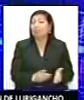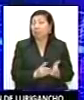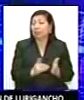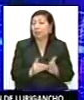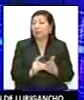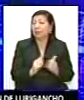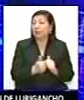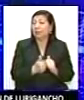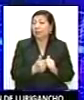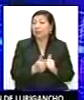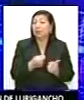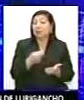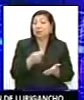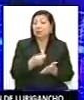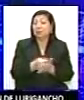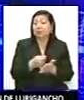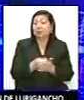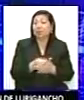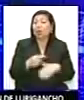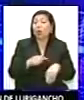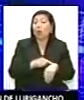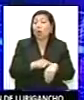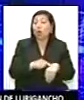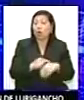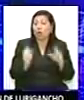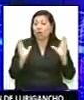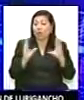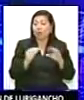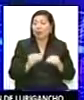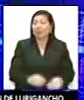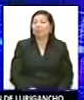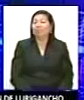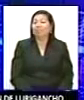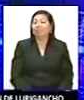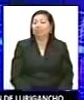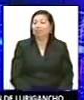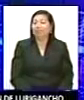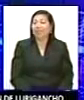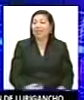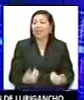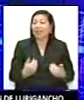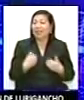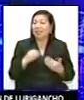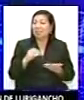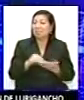que modifica la remuneración del horario nocturno.